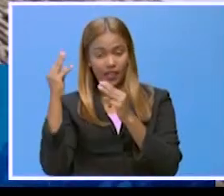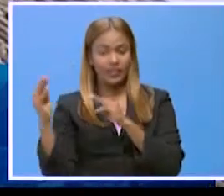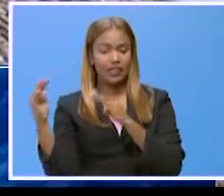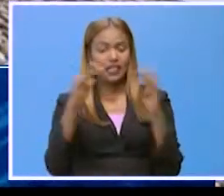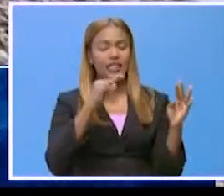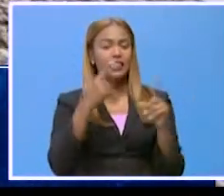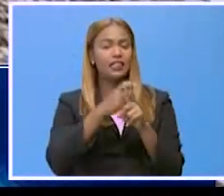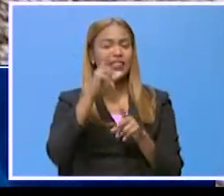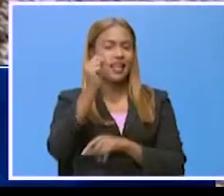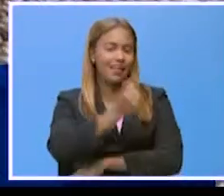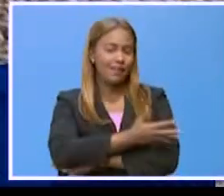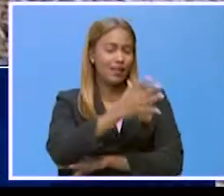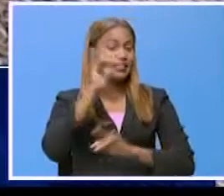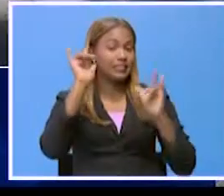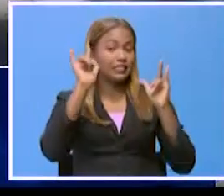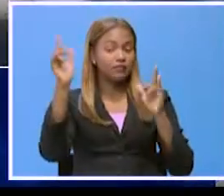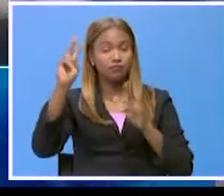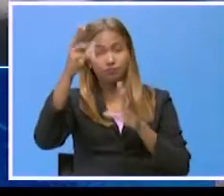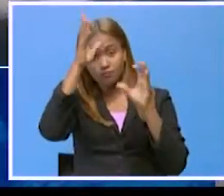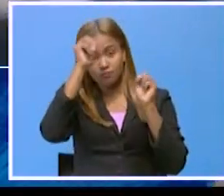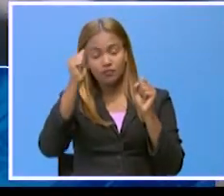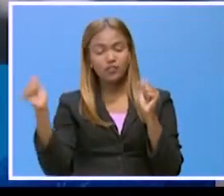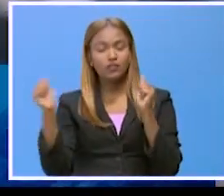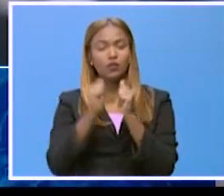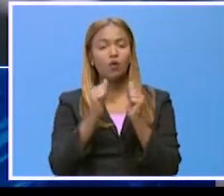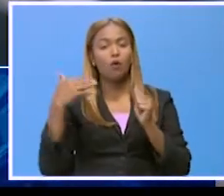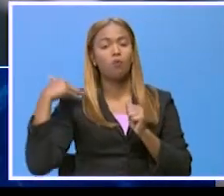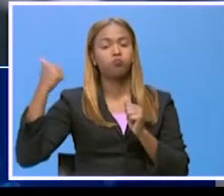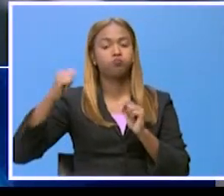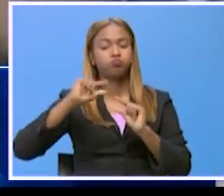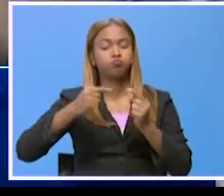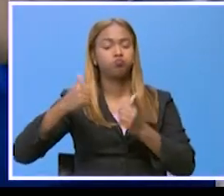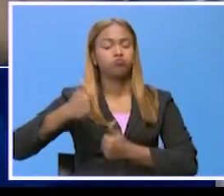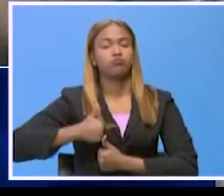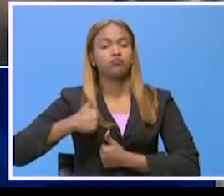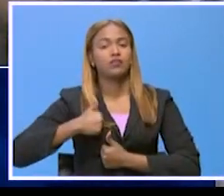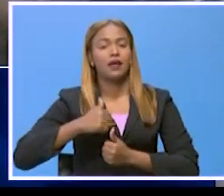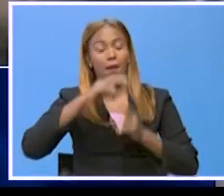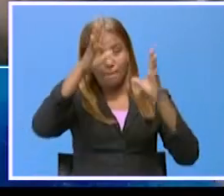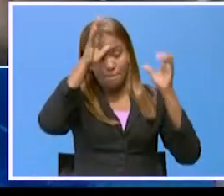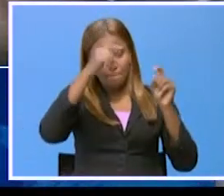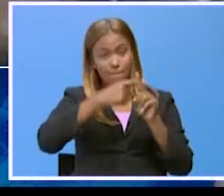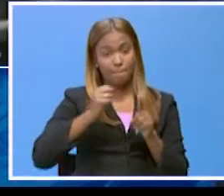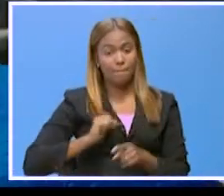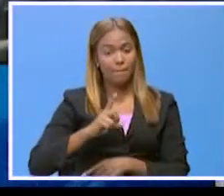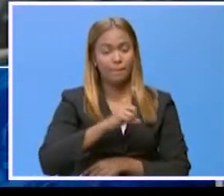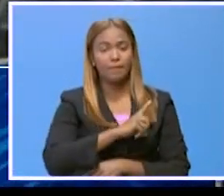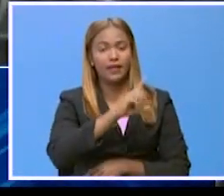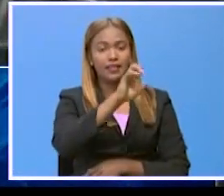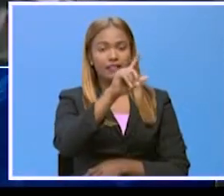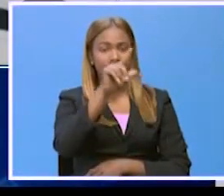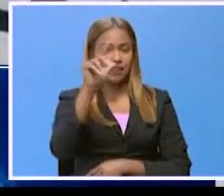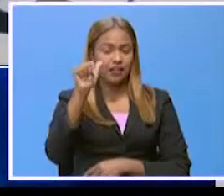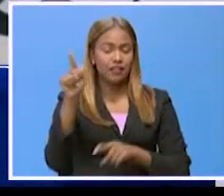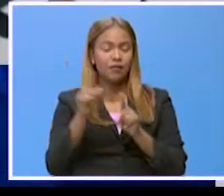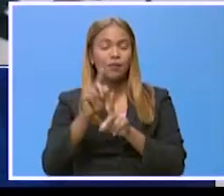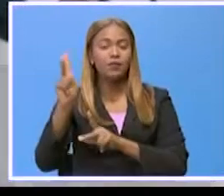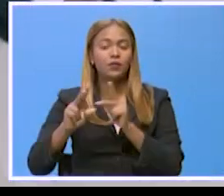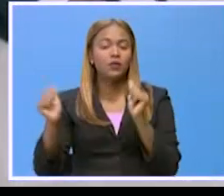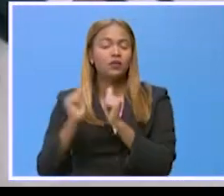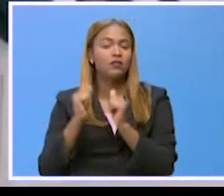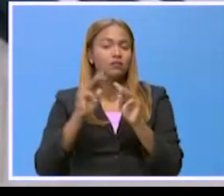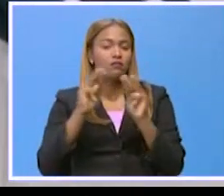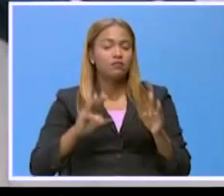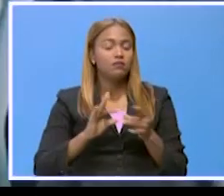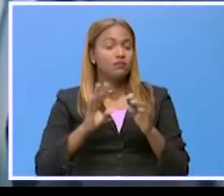santiago la vicepresidenta estuvo acompañada de altos mandos militares el presidente del senado eduardo estrella representantes del